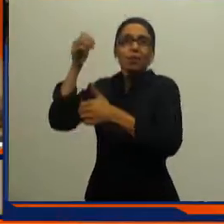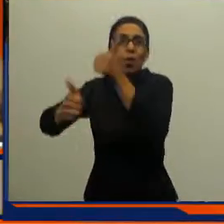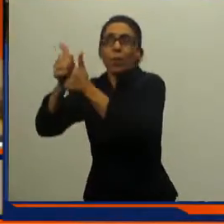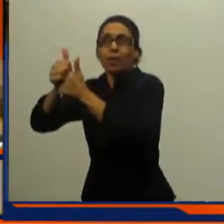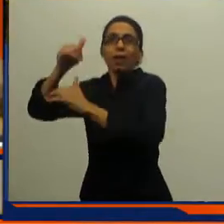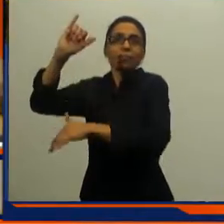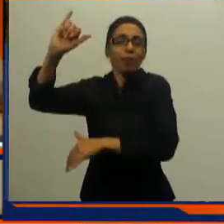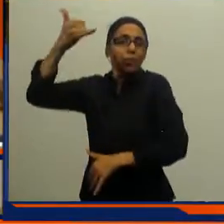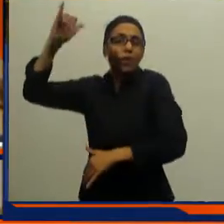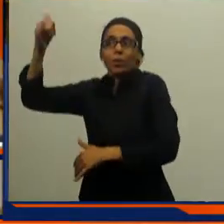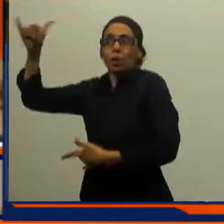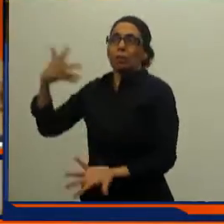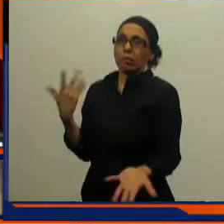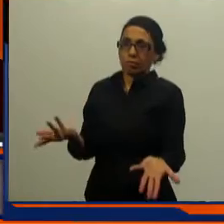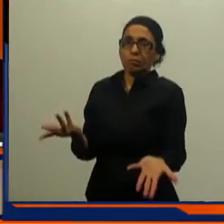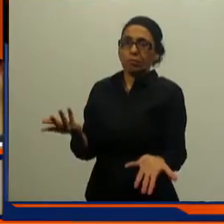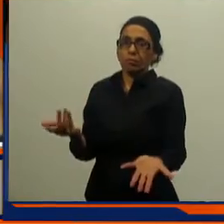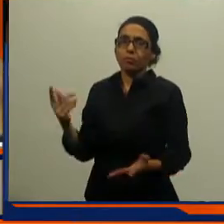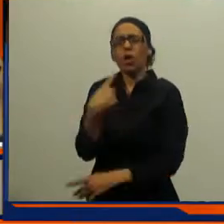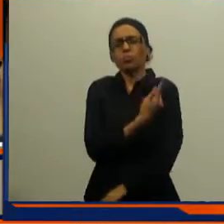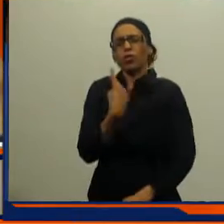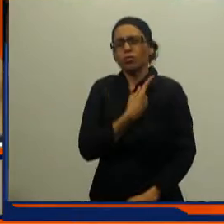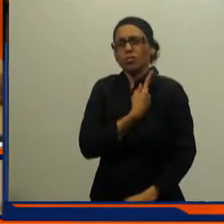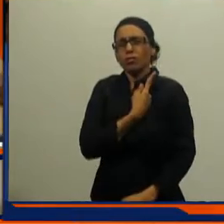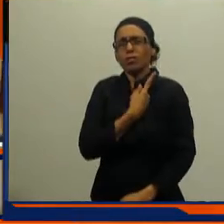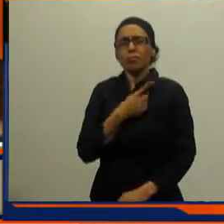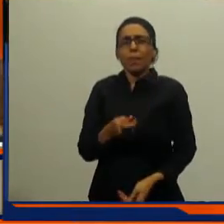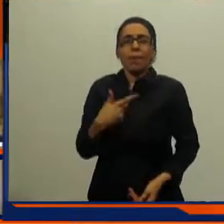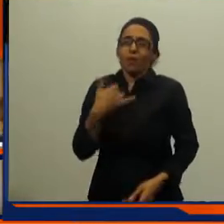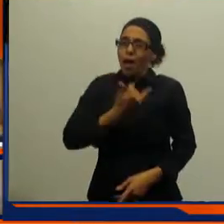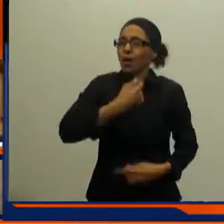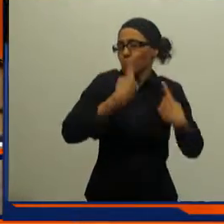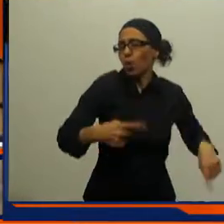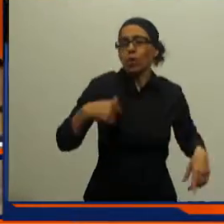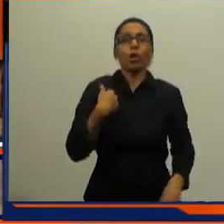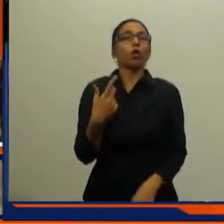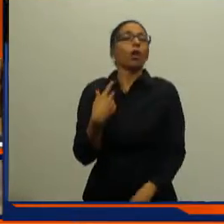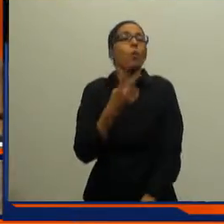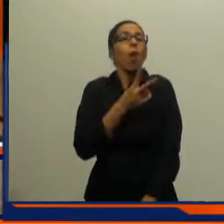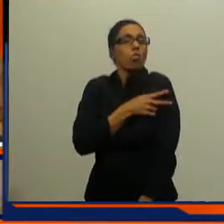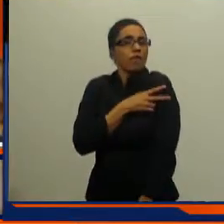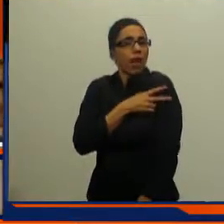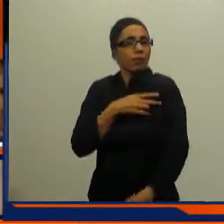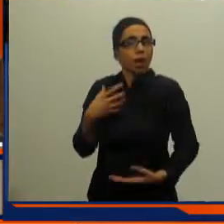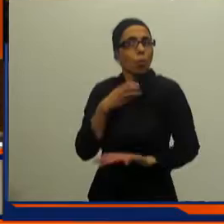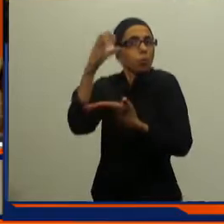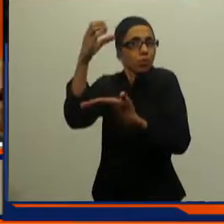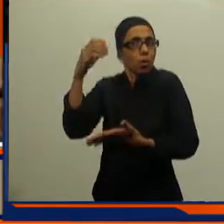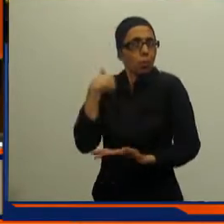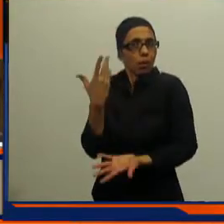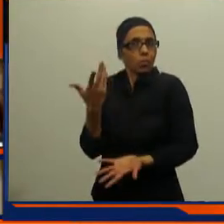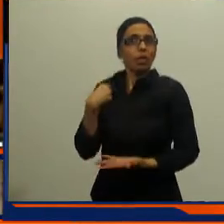torneos, pero bueno, nosotras también tenemos los nuestros, somos defensores del título, así que la presión también recae un poquito por